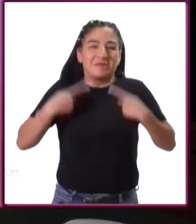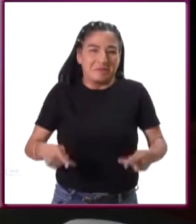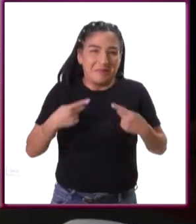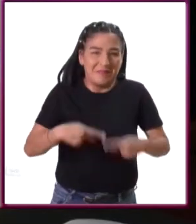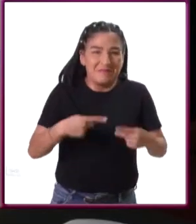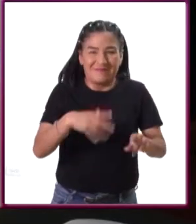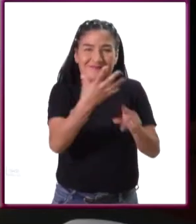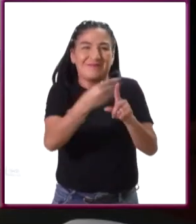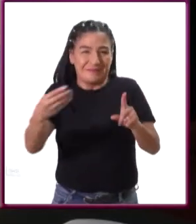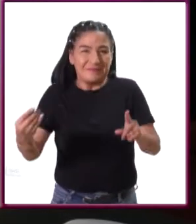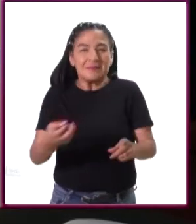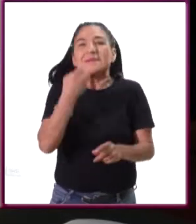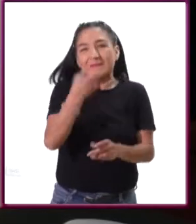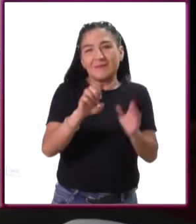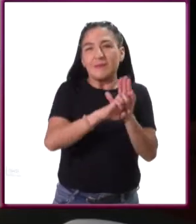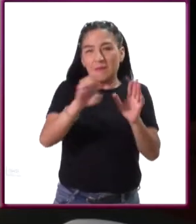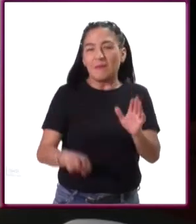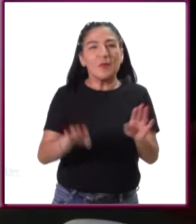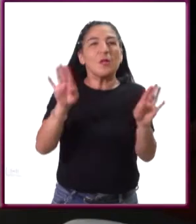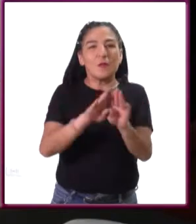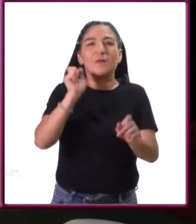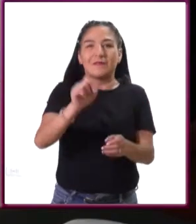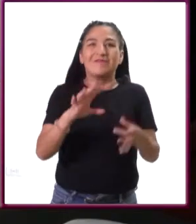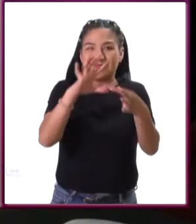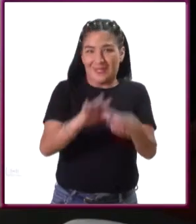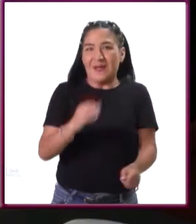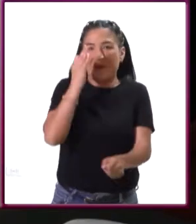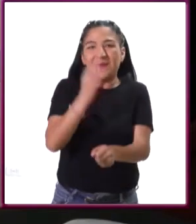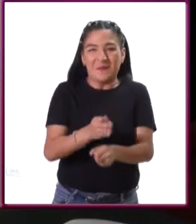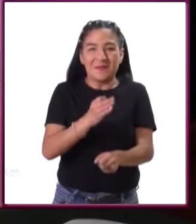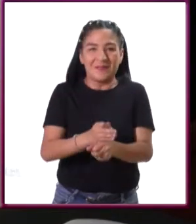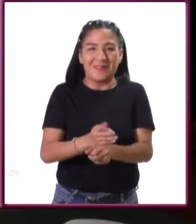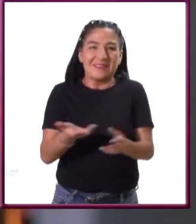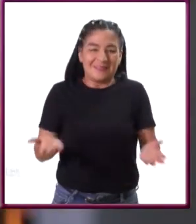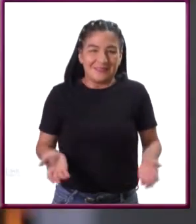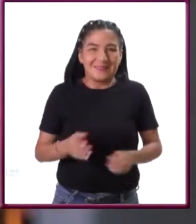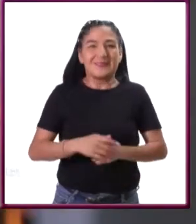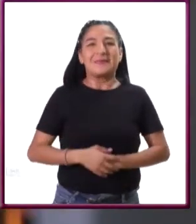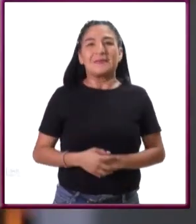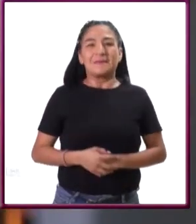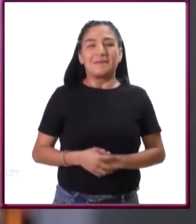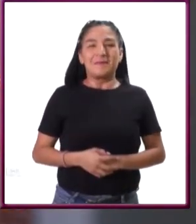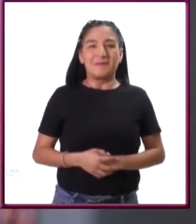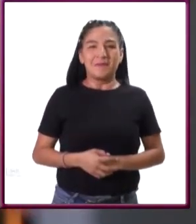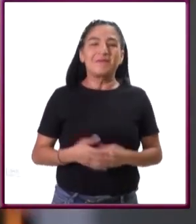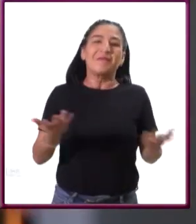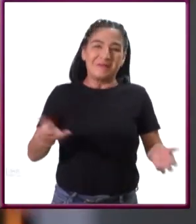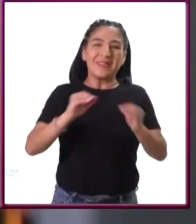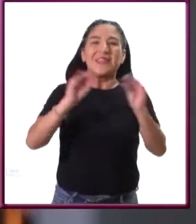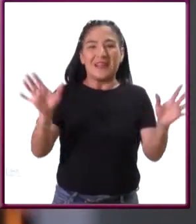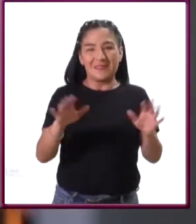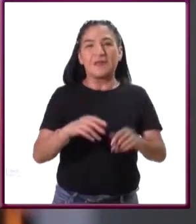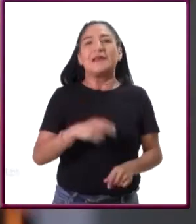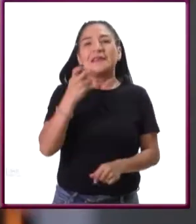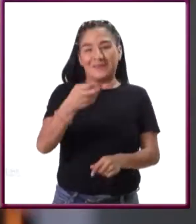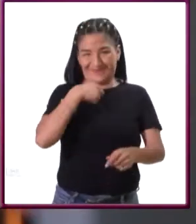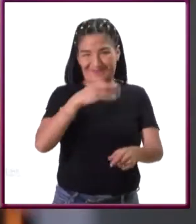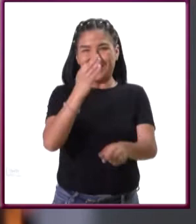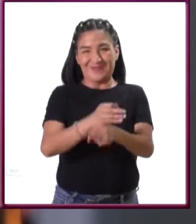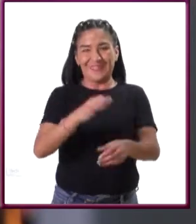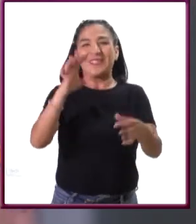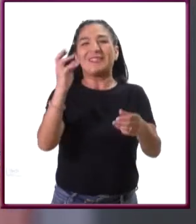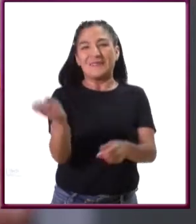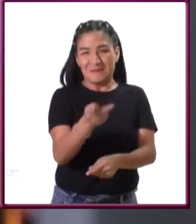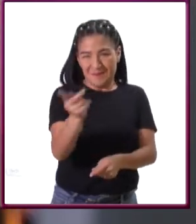creo que estamos teniendo el mejor ejemplo que se podría tener. Claro, y justo hacia ahí va enfocada mi última pregunta,